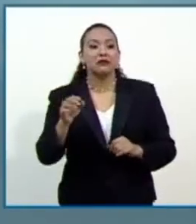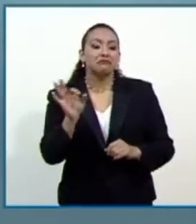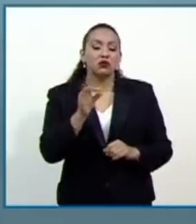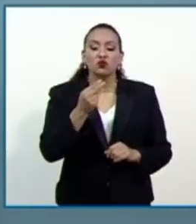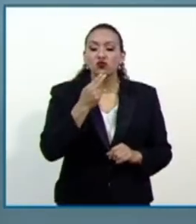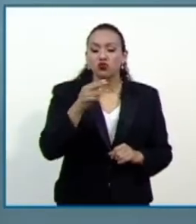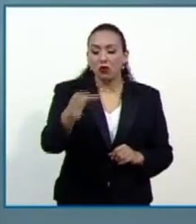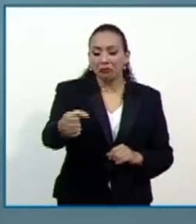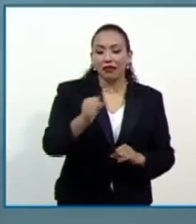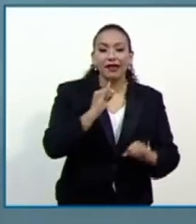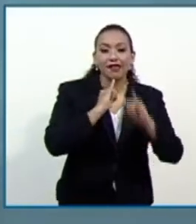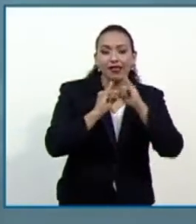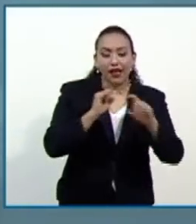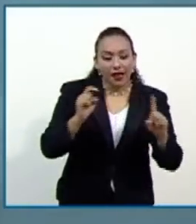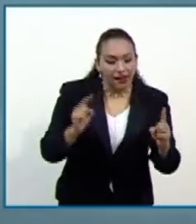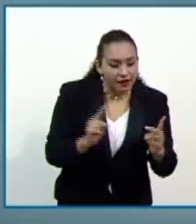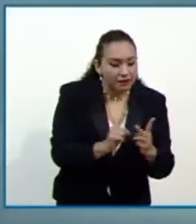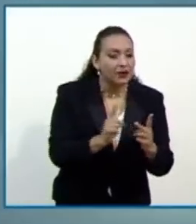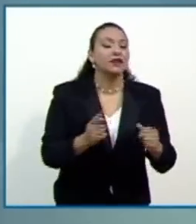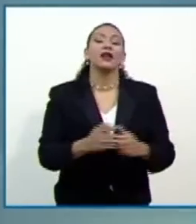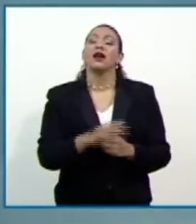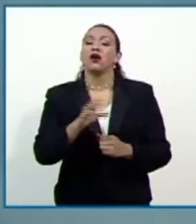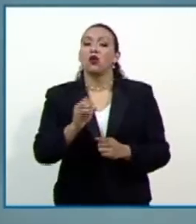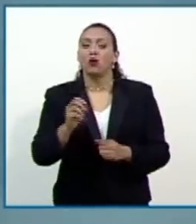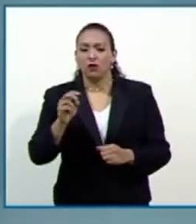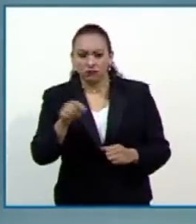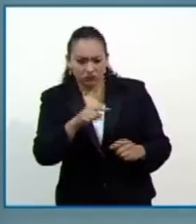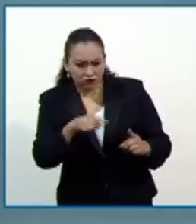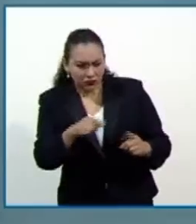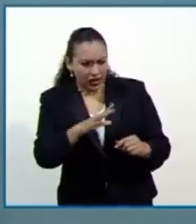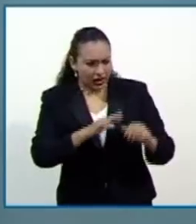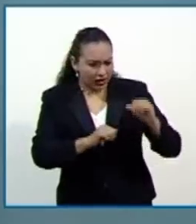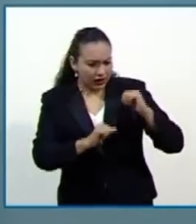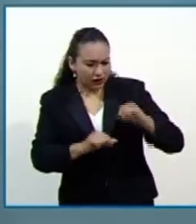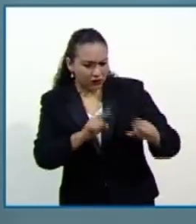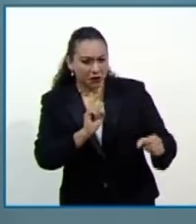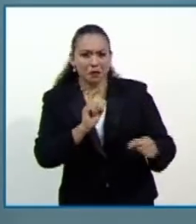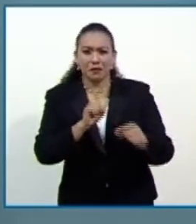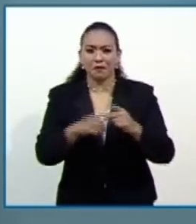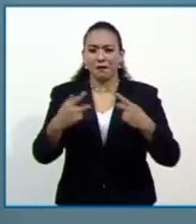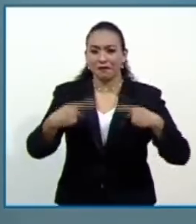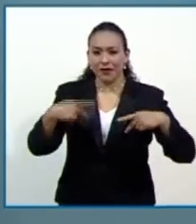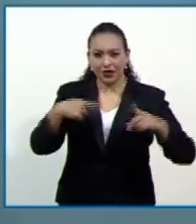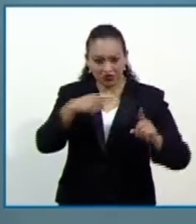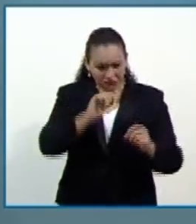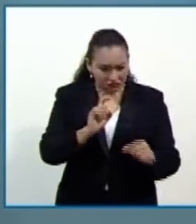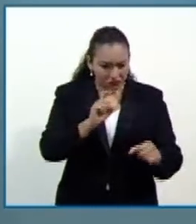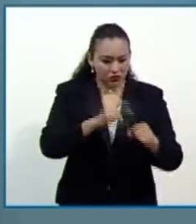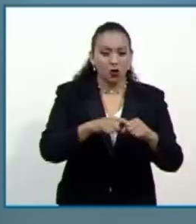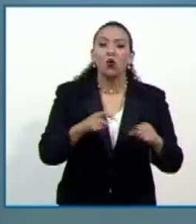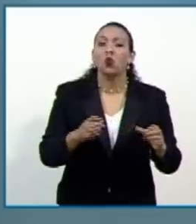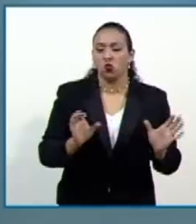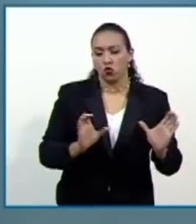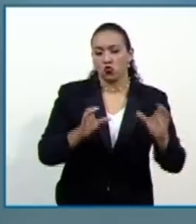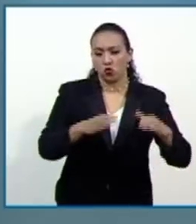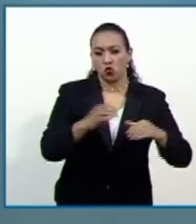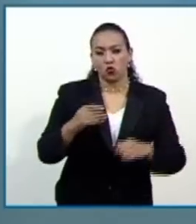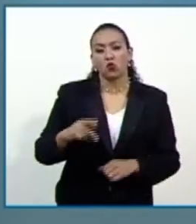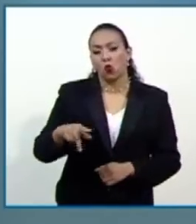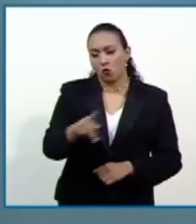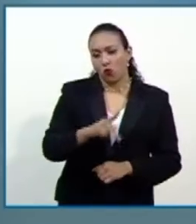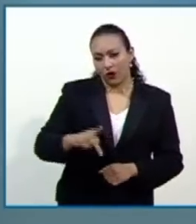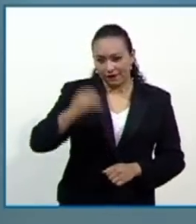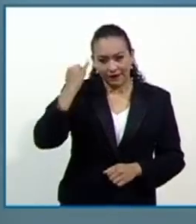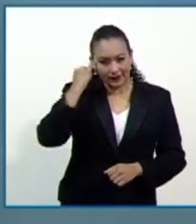contó con la constancia de identidad que los autoadscribe como una persona perteneciente a un pueblo o